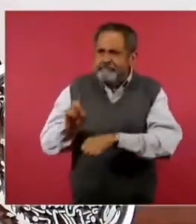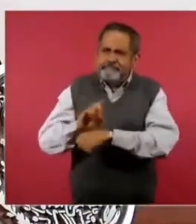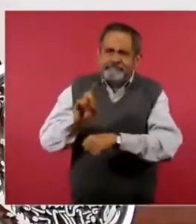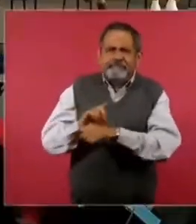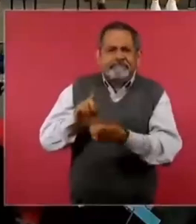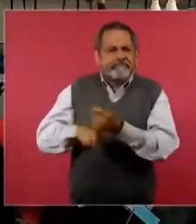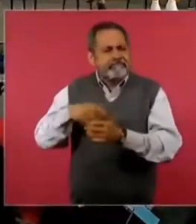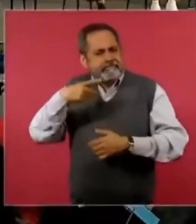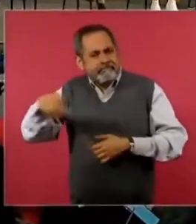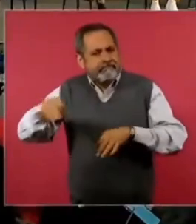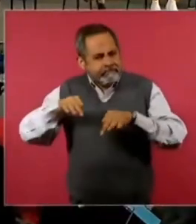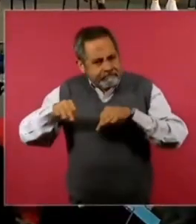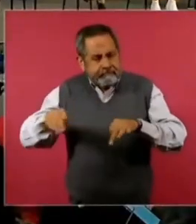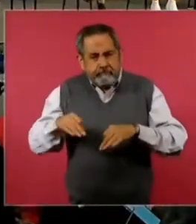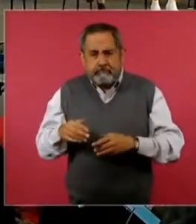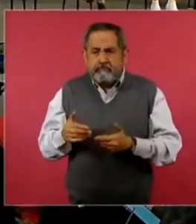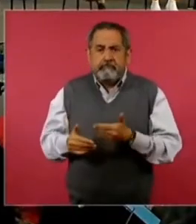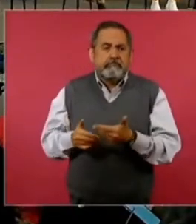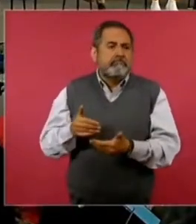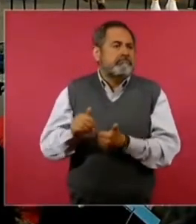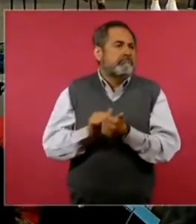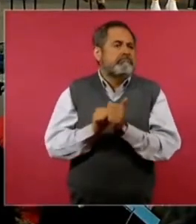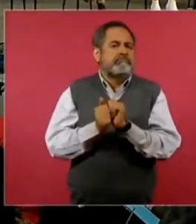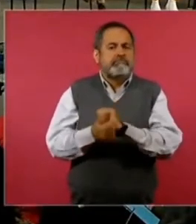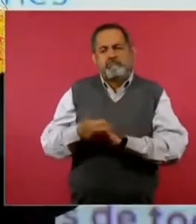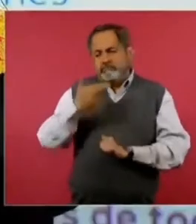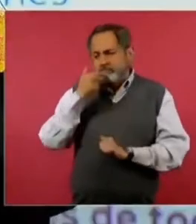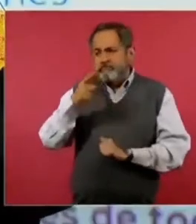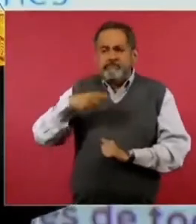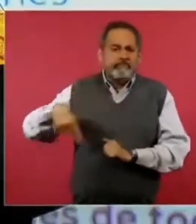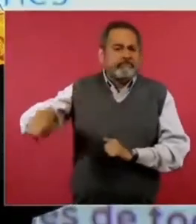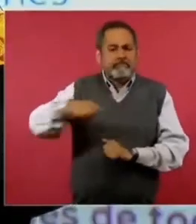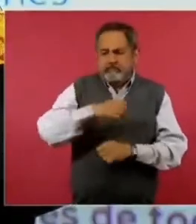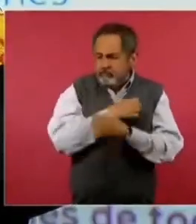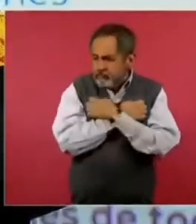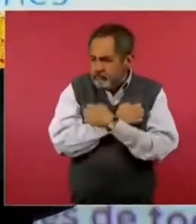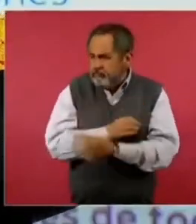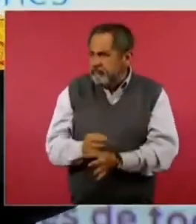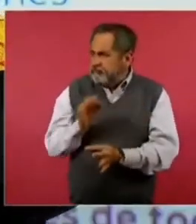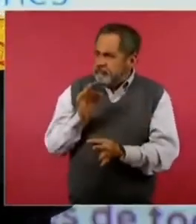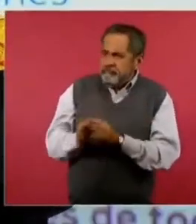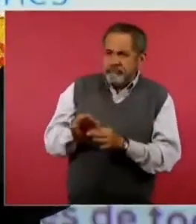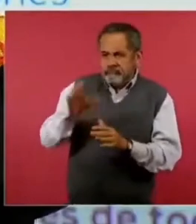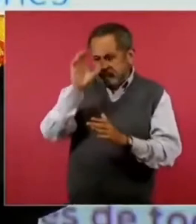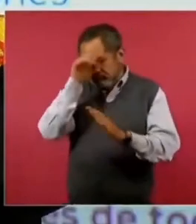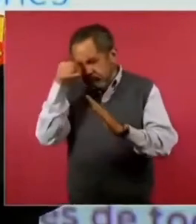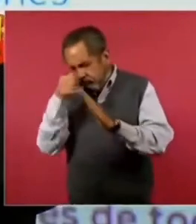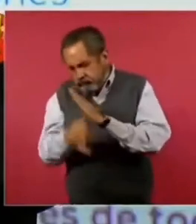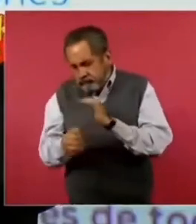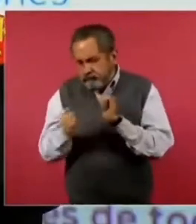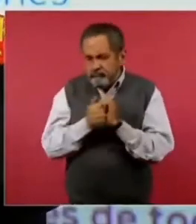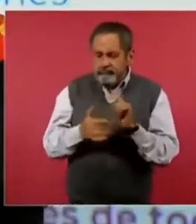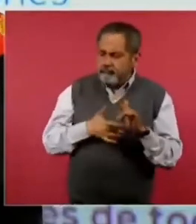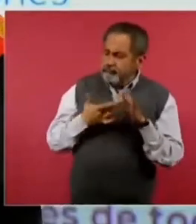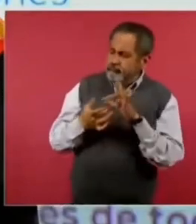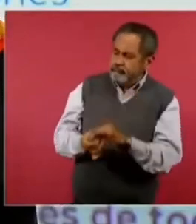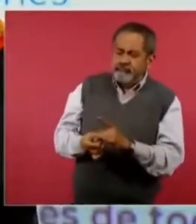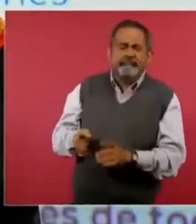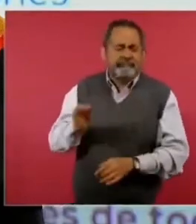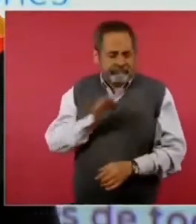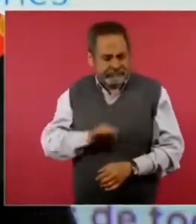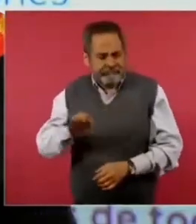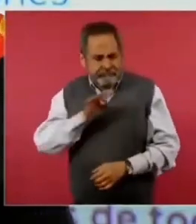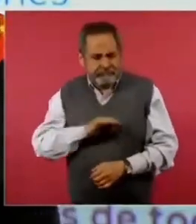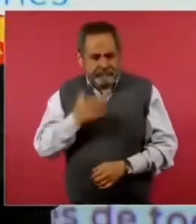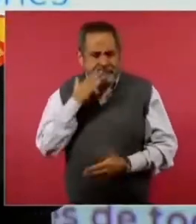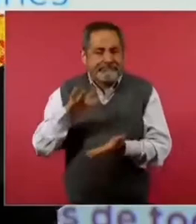que esta avance en la transformación de la educación por una educación científica y humanista es posible.